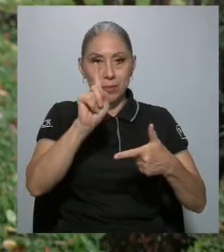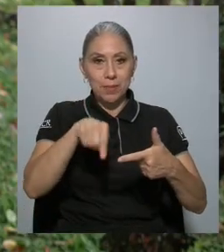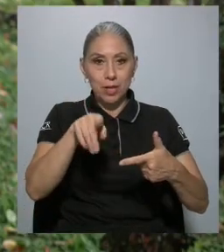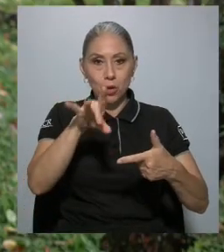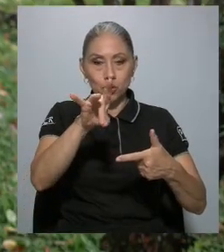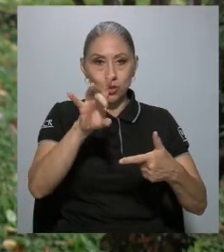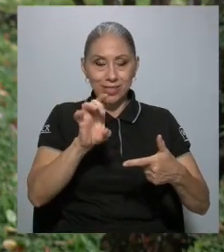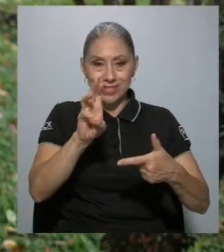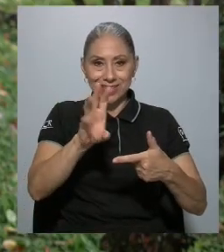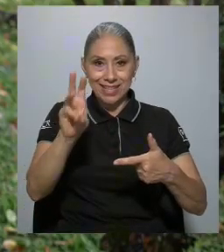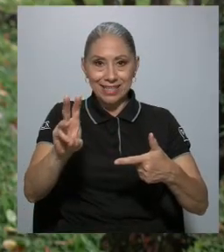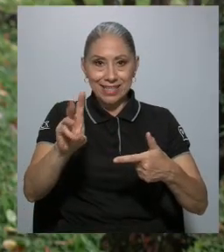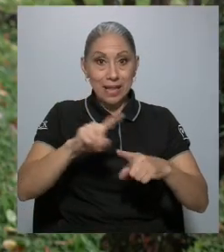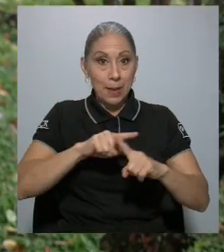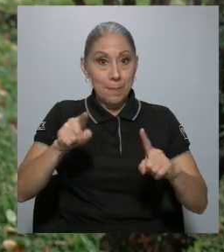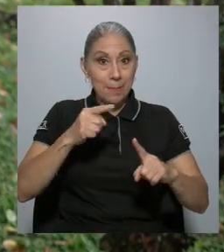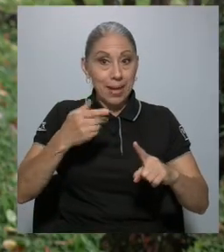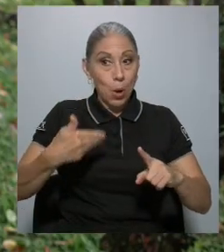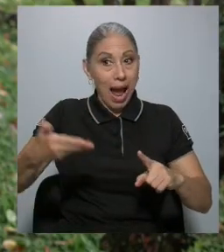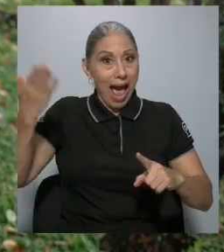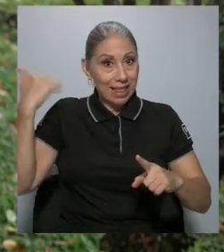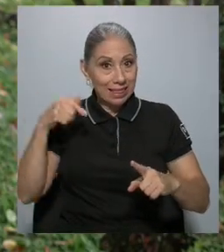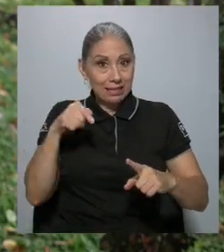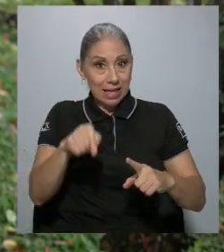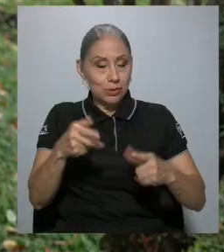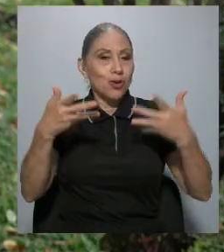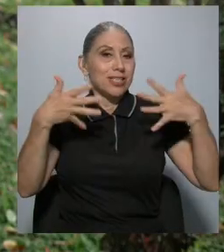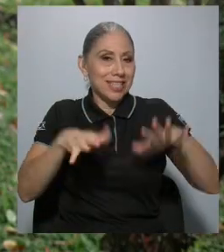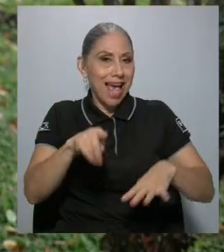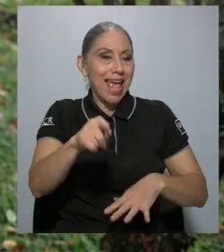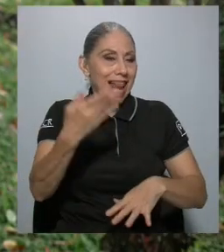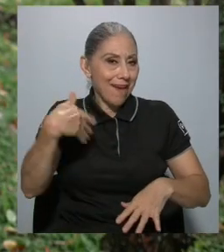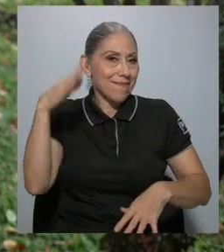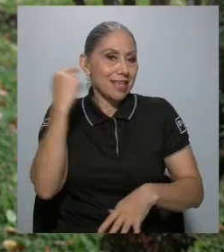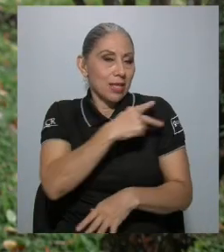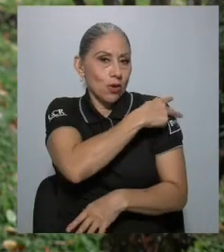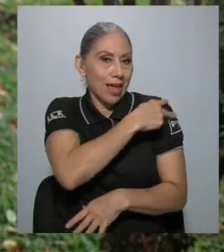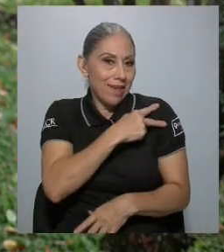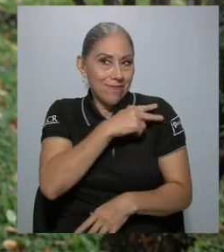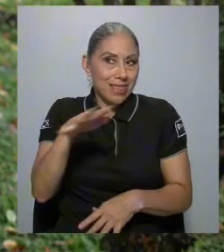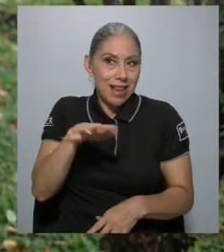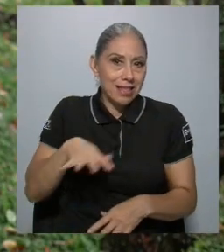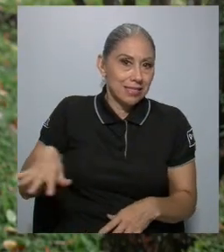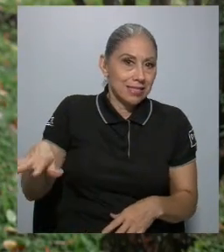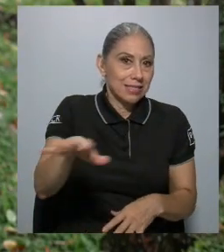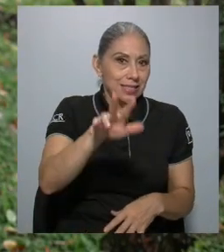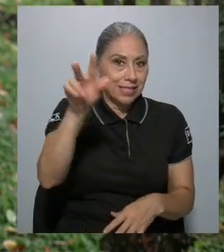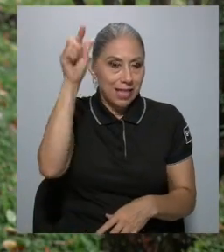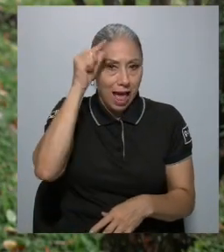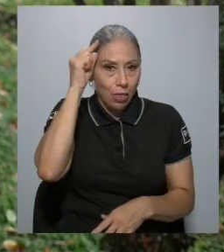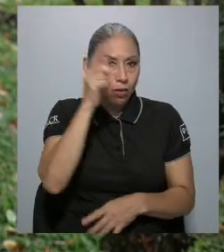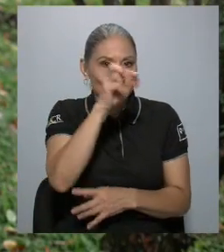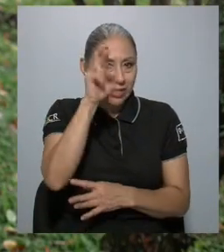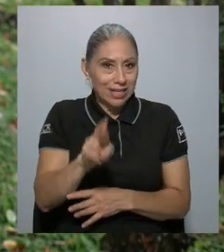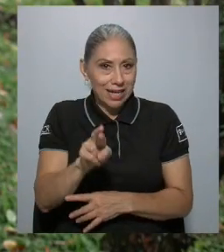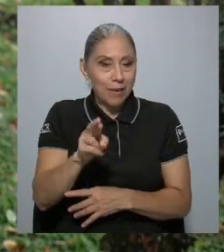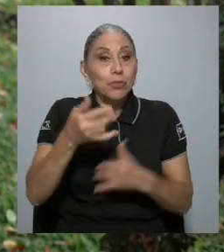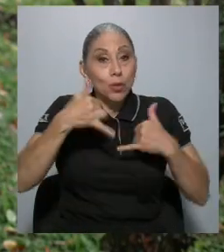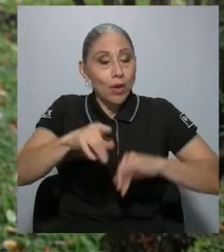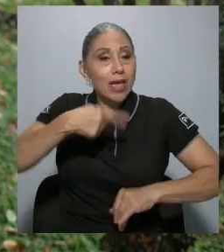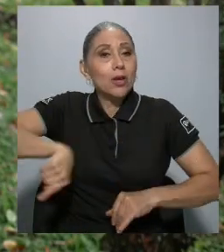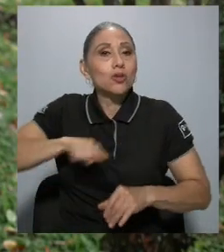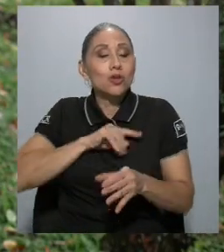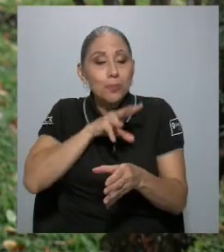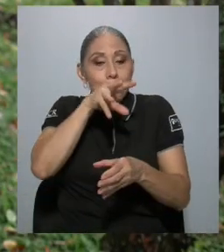y 1866. Pero antes ya José María había sido jefe del Estado de Costa Rica cuando aún éramos